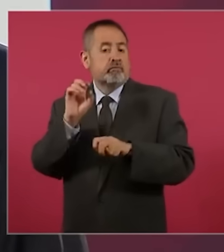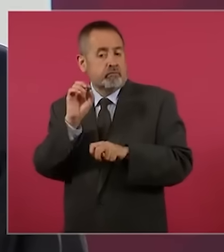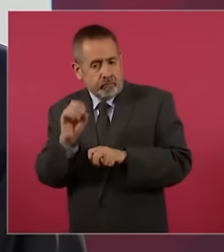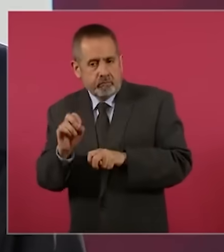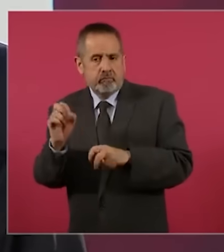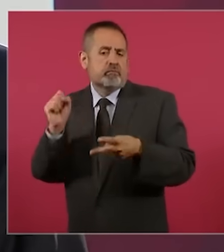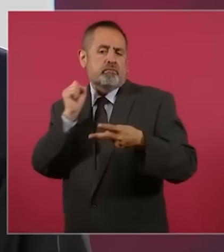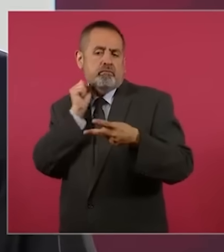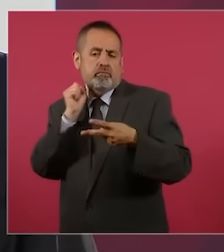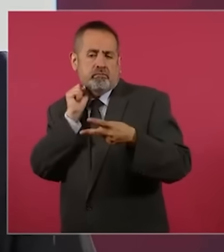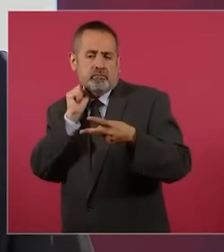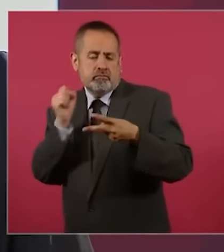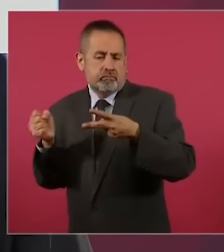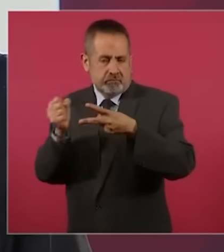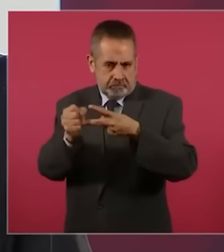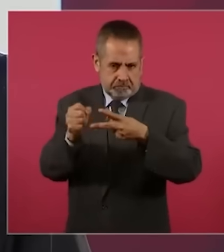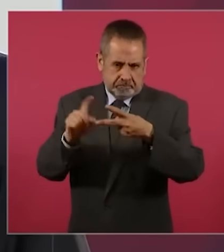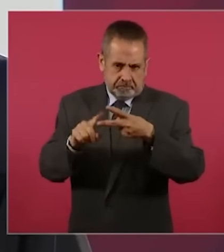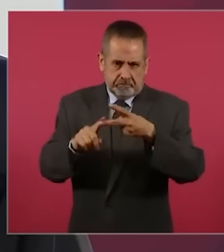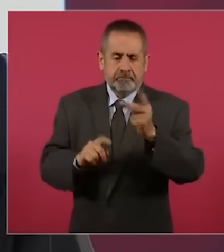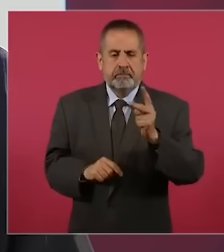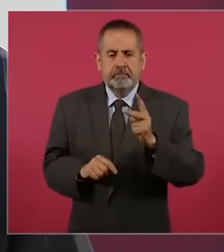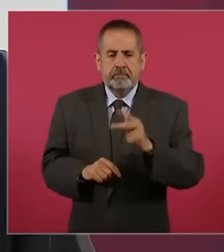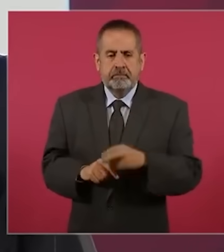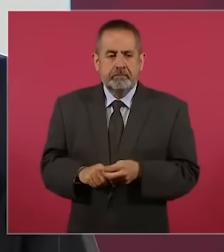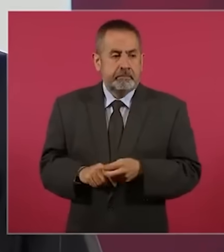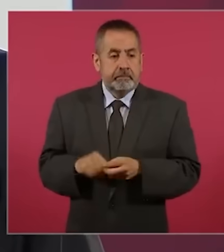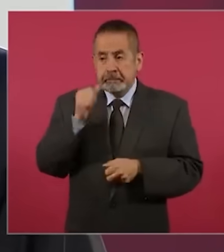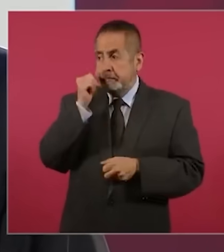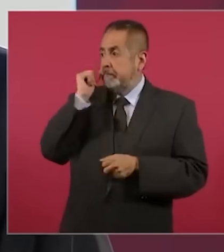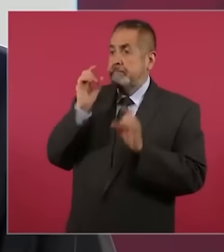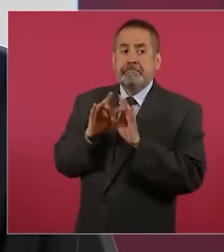no es algo de ayer,